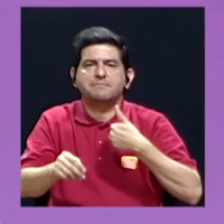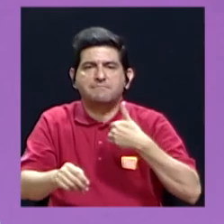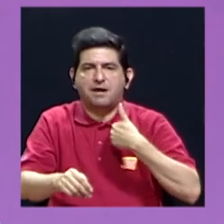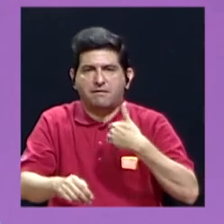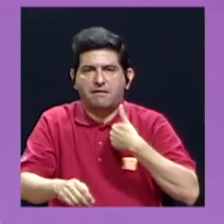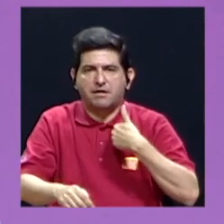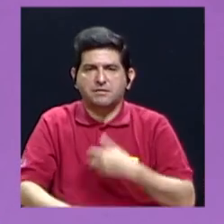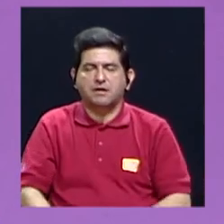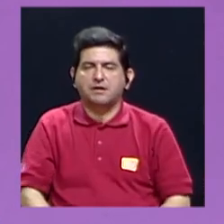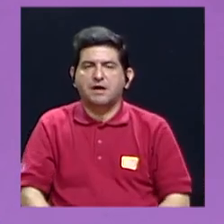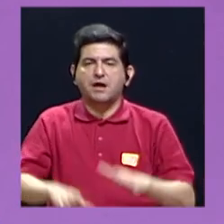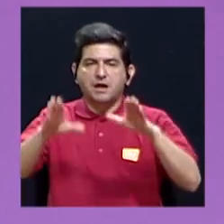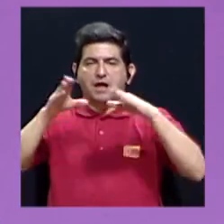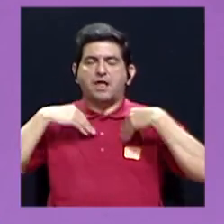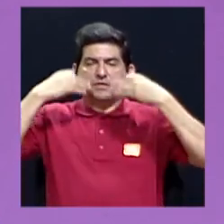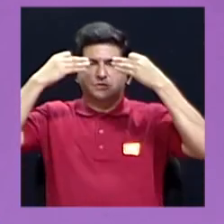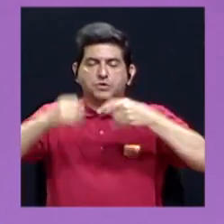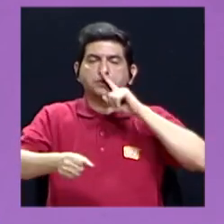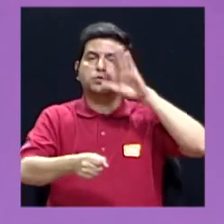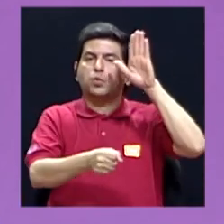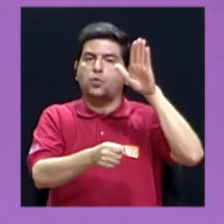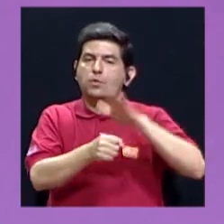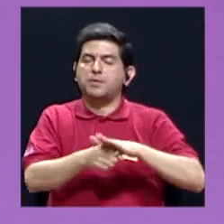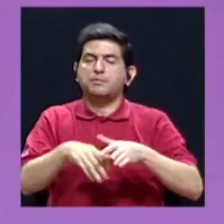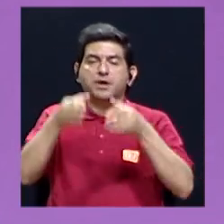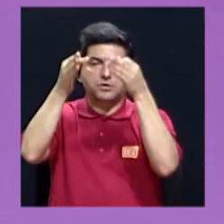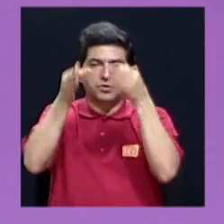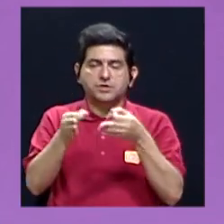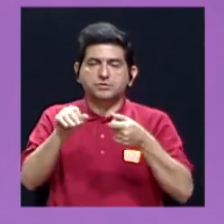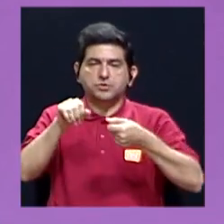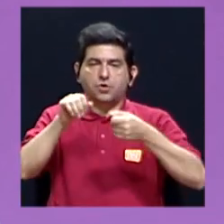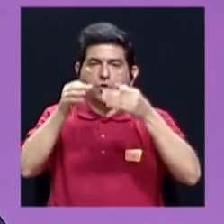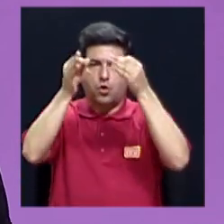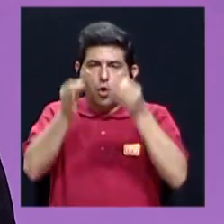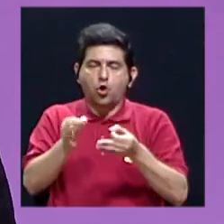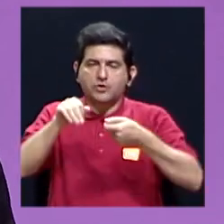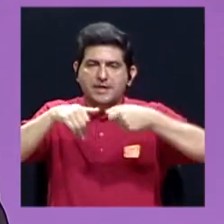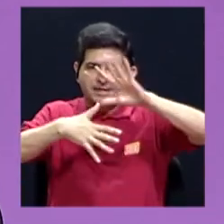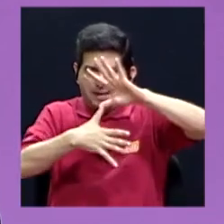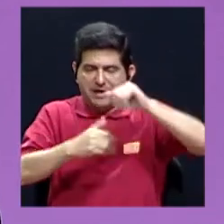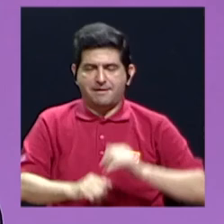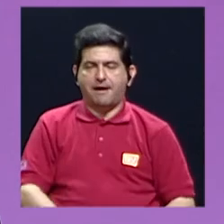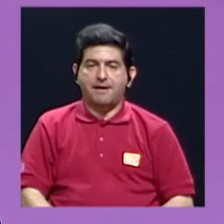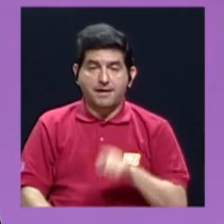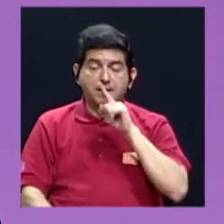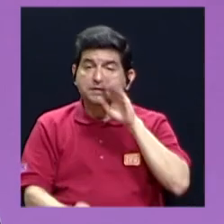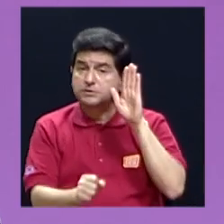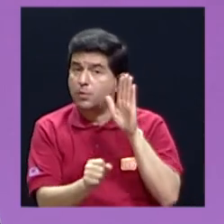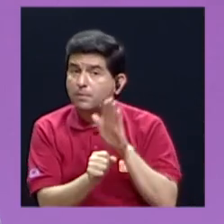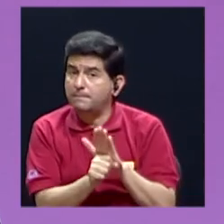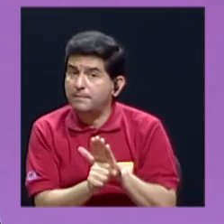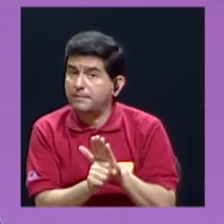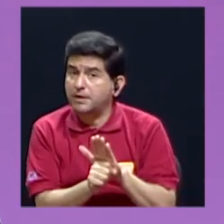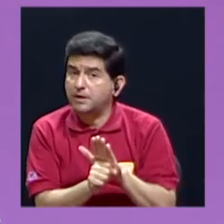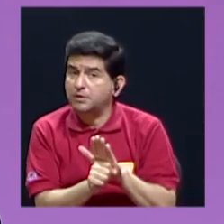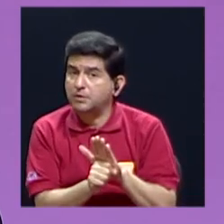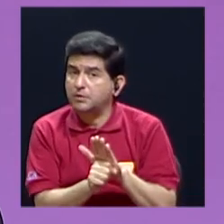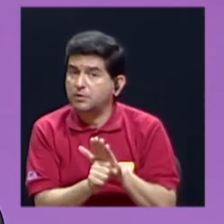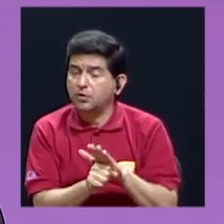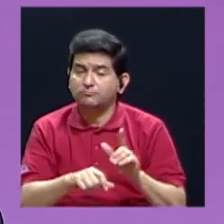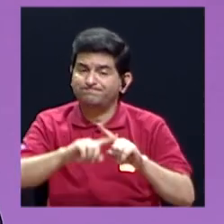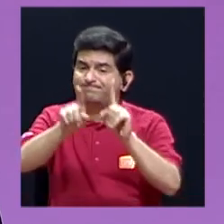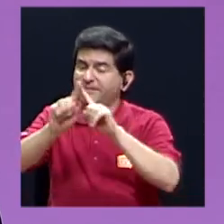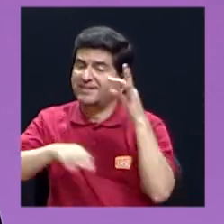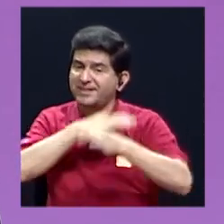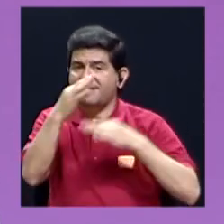juego es adoptar una medida de cumplimiento de la sentencia de la Corte Interamericana. Esa medida de cumplimiento es